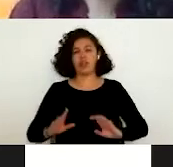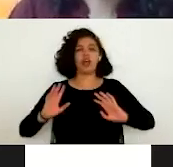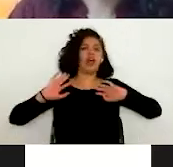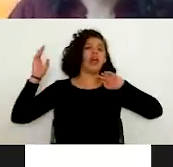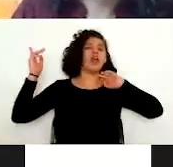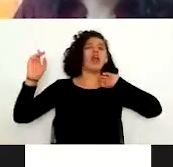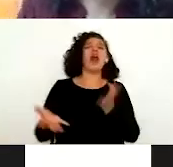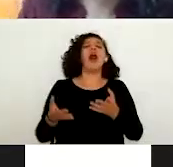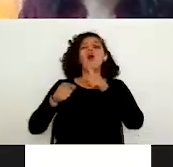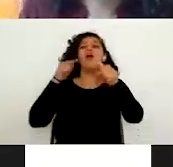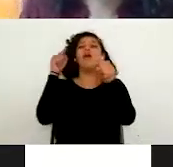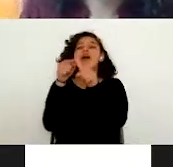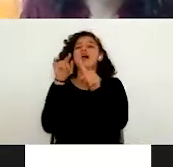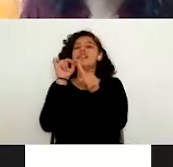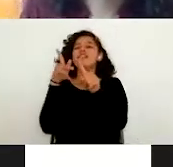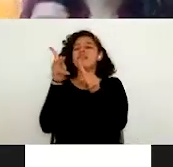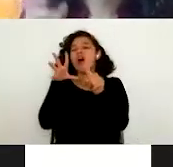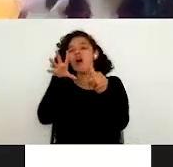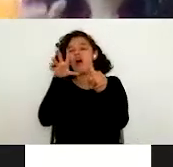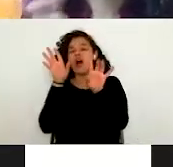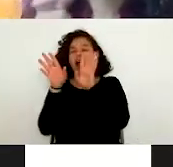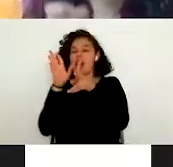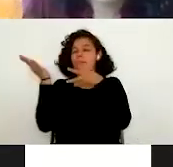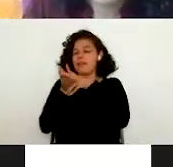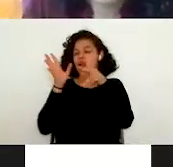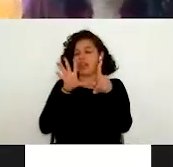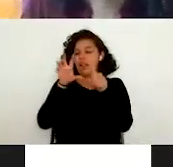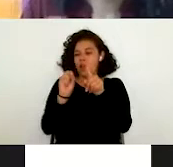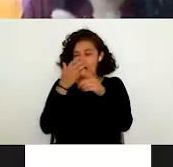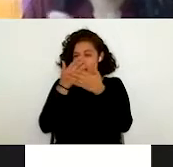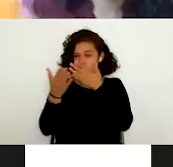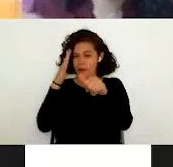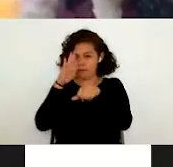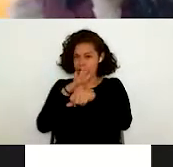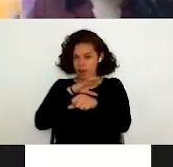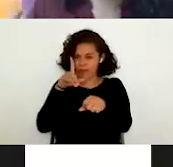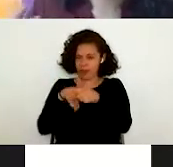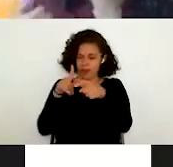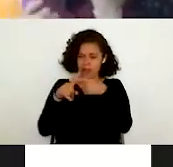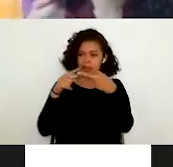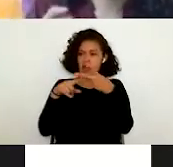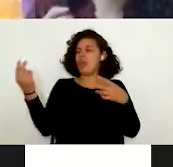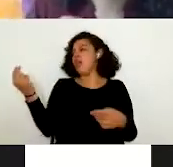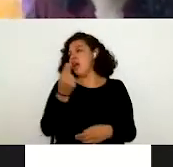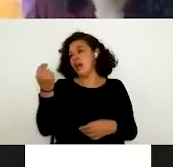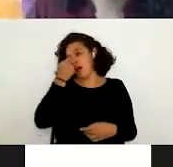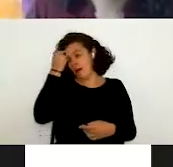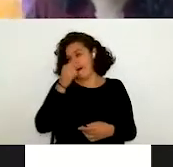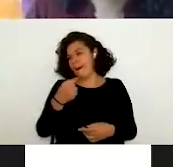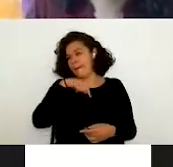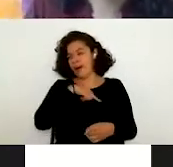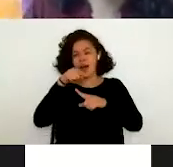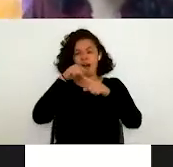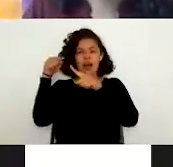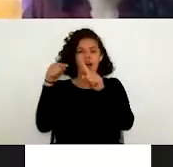intermedios que se proponen alcanzar, son acciones más precisas que son necesarias para lograr el objetivo